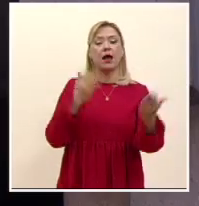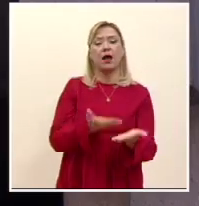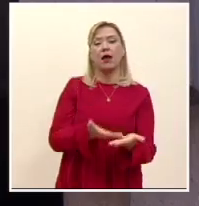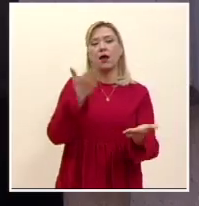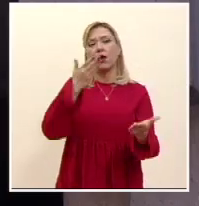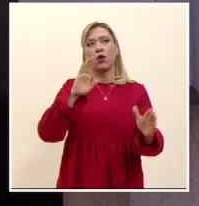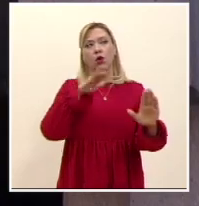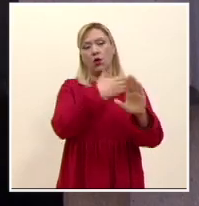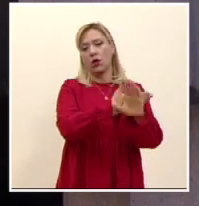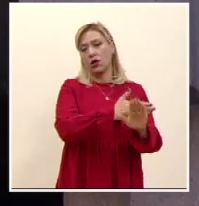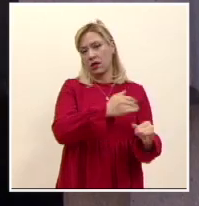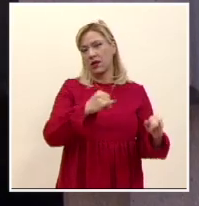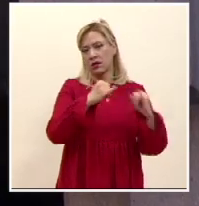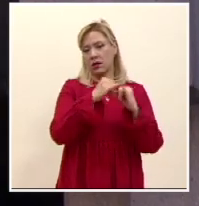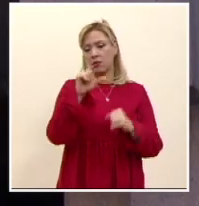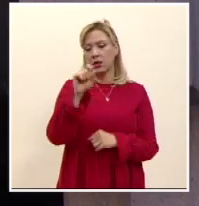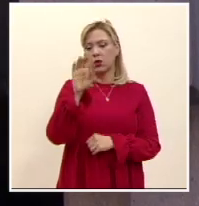revisión